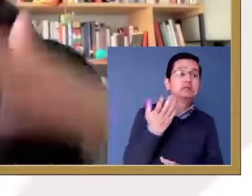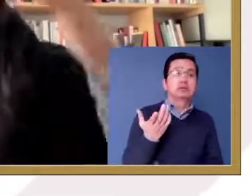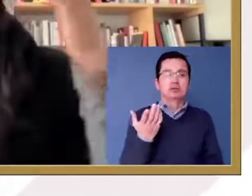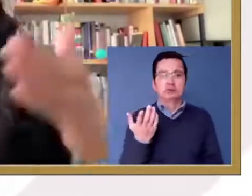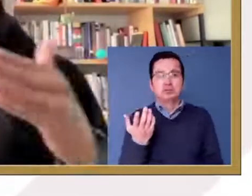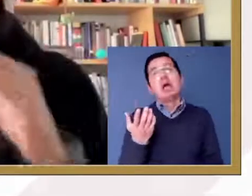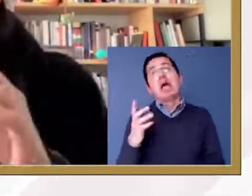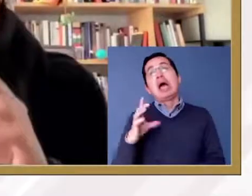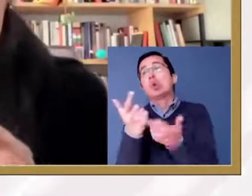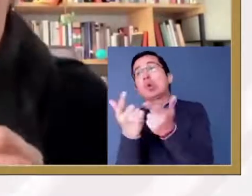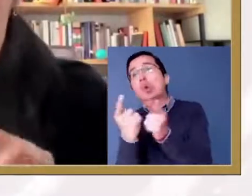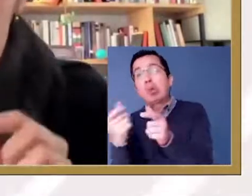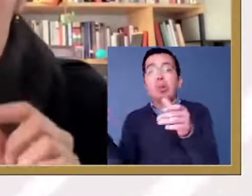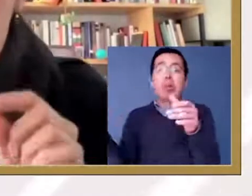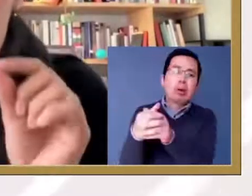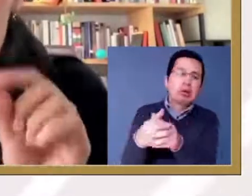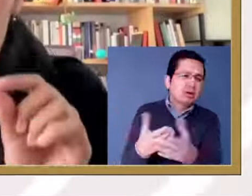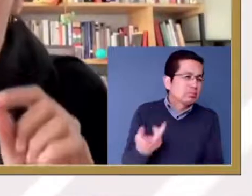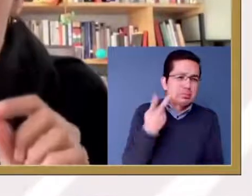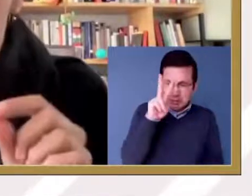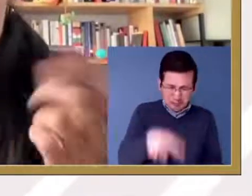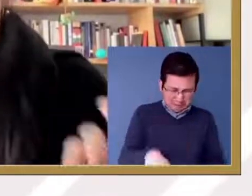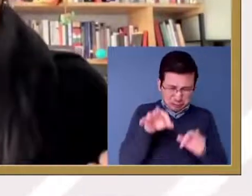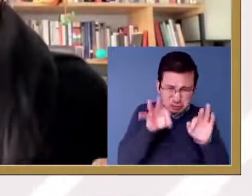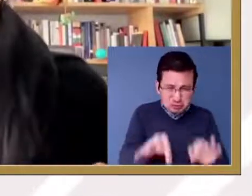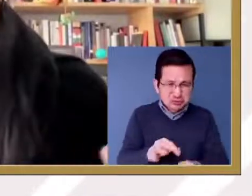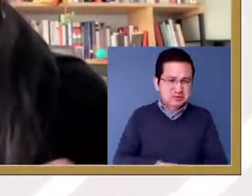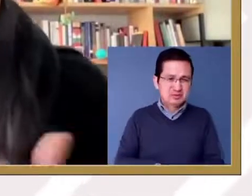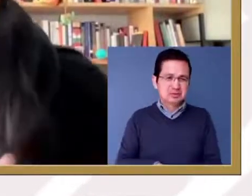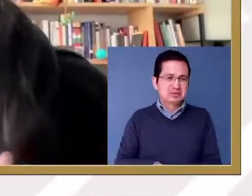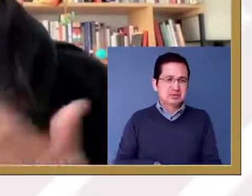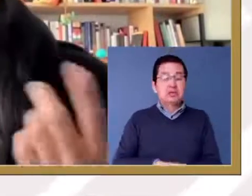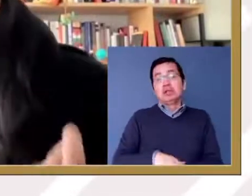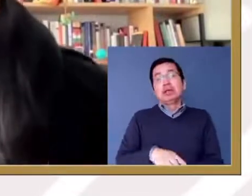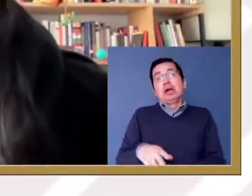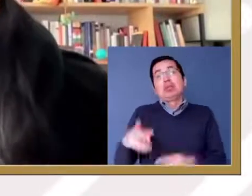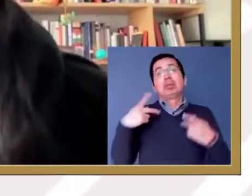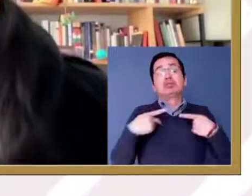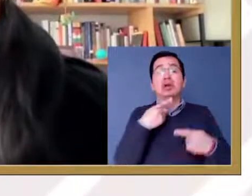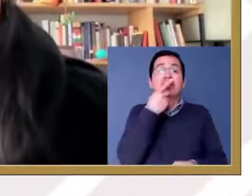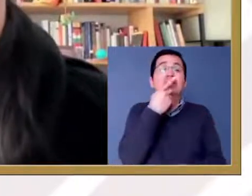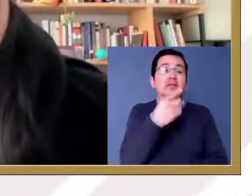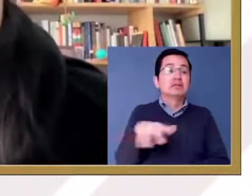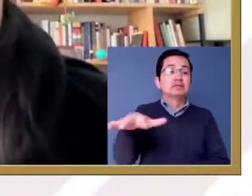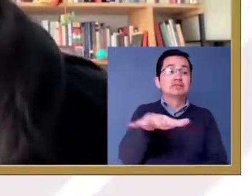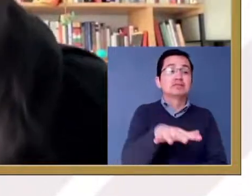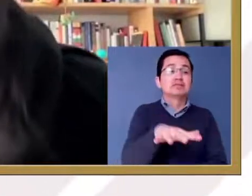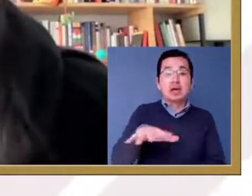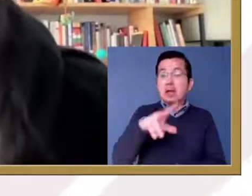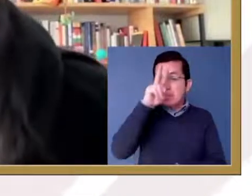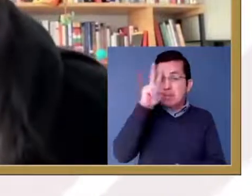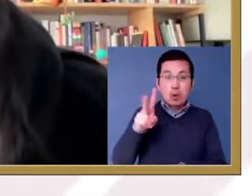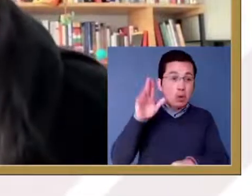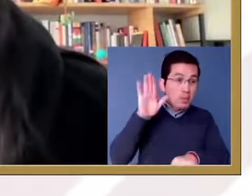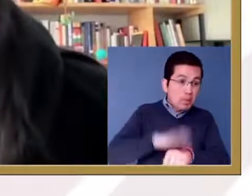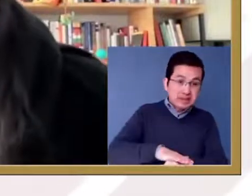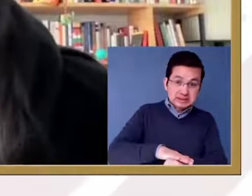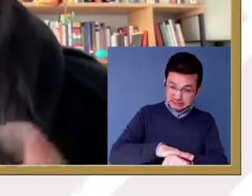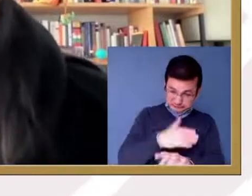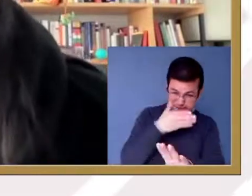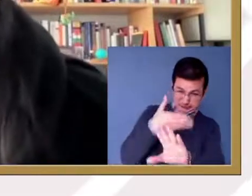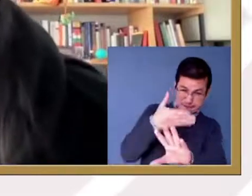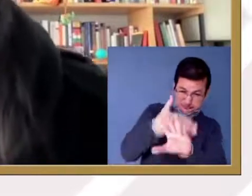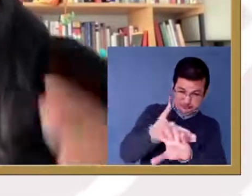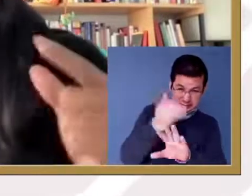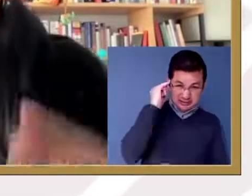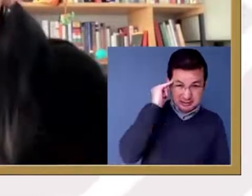lo hacemos con Jessica con los datos específicos, pero en milpa alta tú lo que supondrías es que el grupo más discriminado no van a ser indígenas, ni van a ser